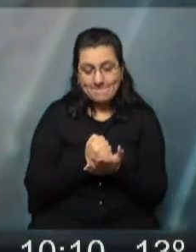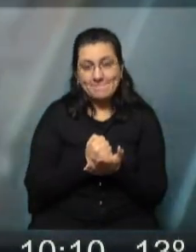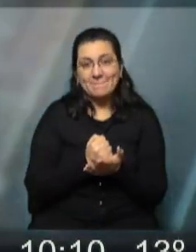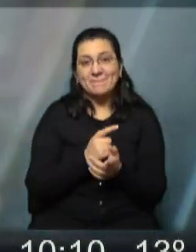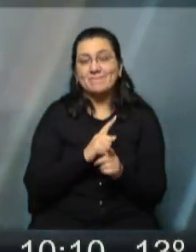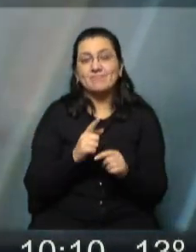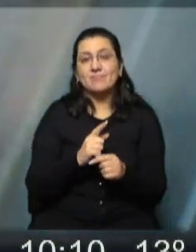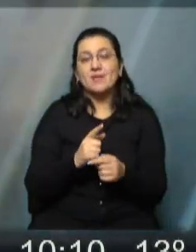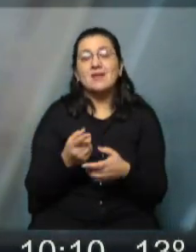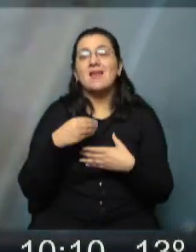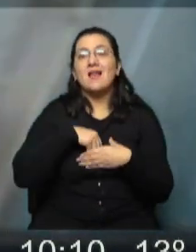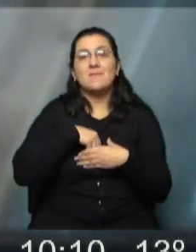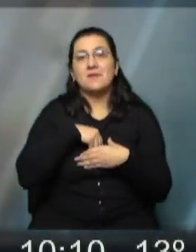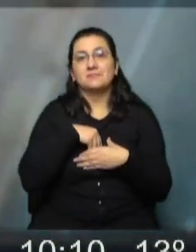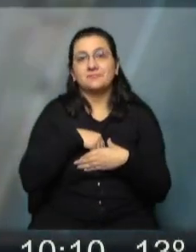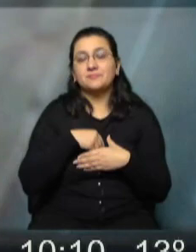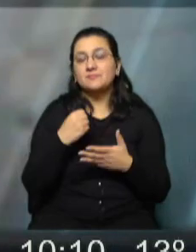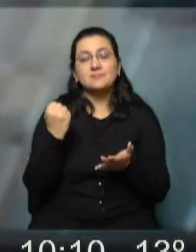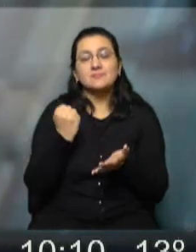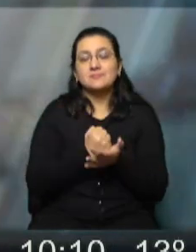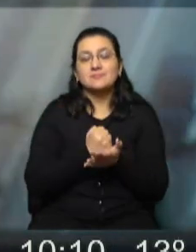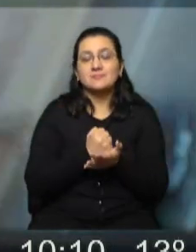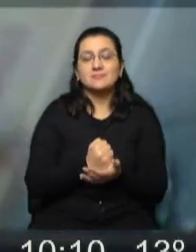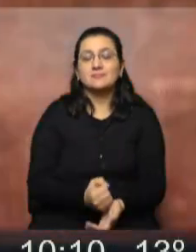no en la piel, sino en el alma.